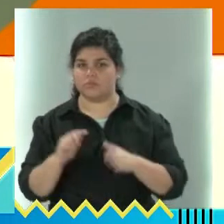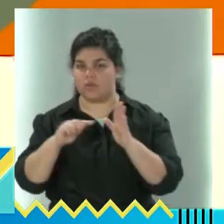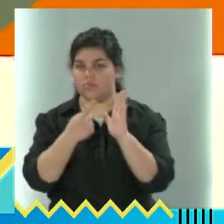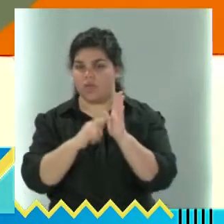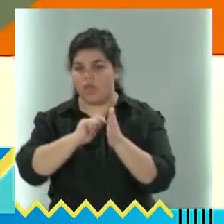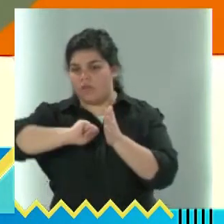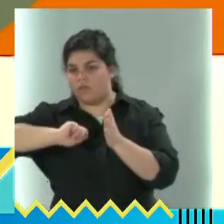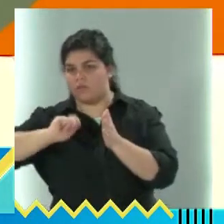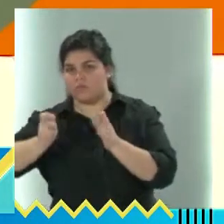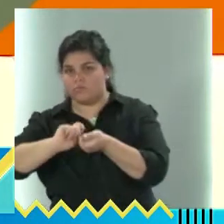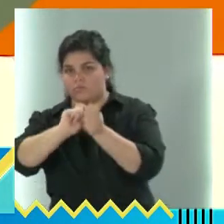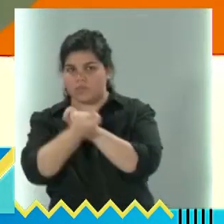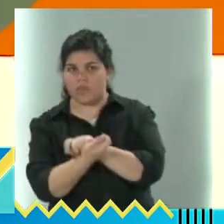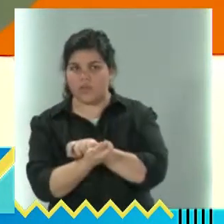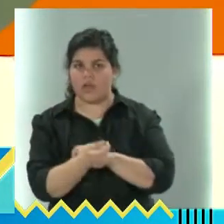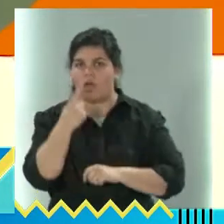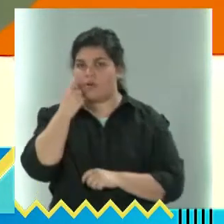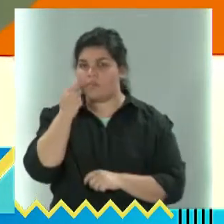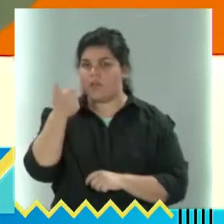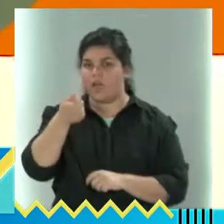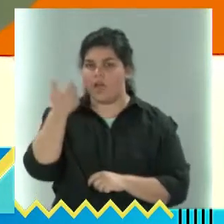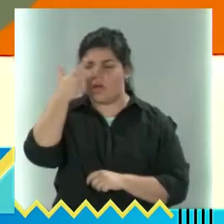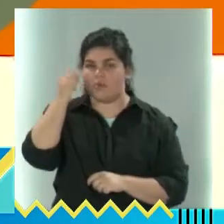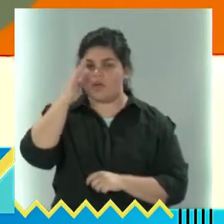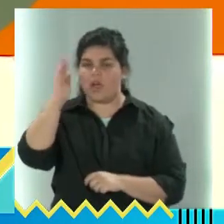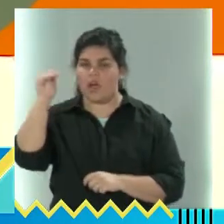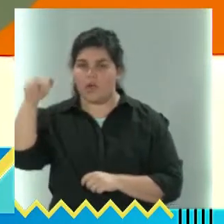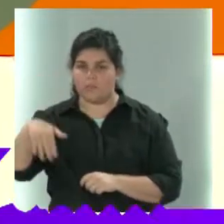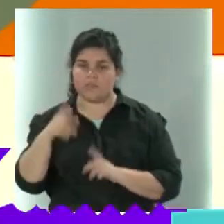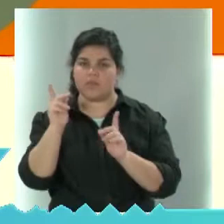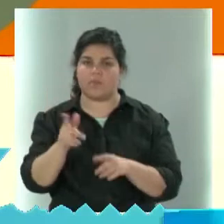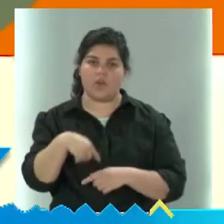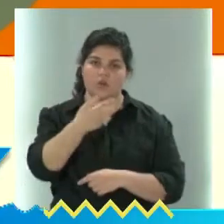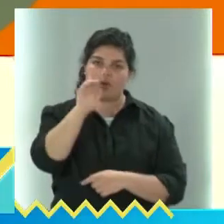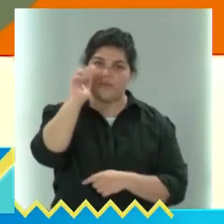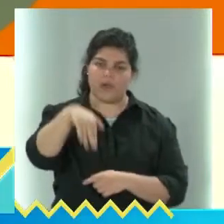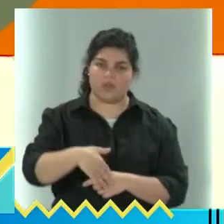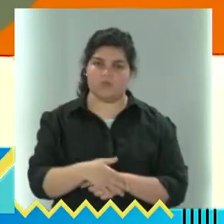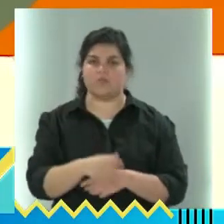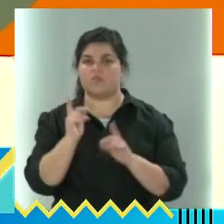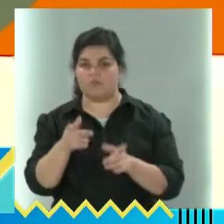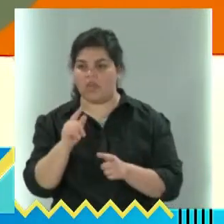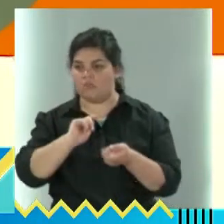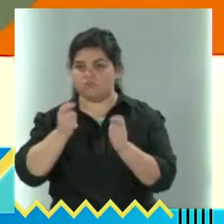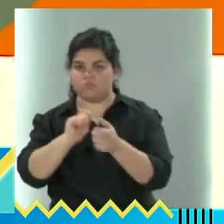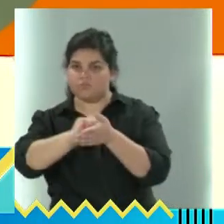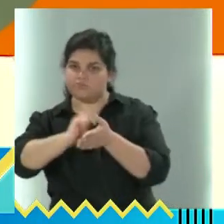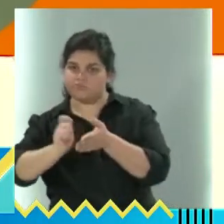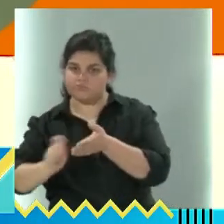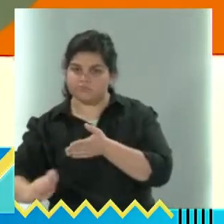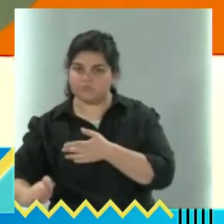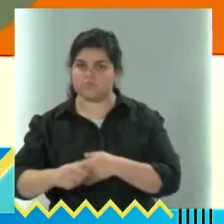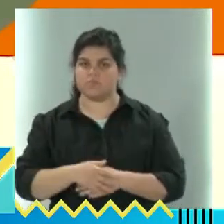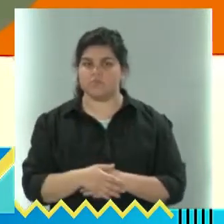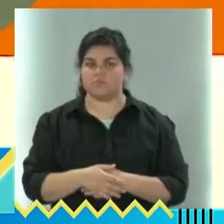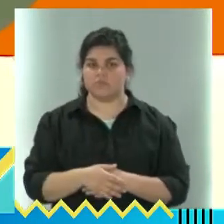transcriptos o pasados por el senador Abraham puntualmente, el senador Romano también, del Partido Intransigente, y